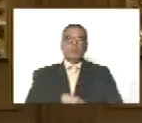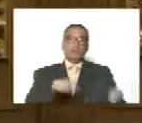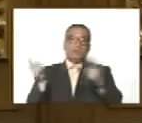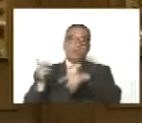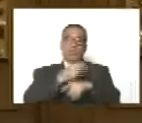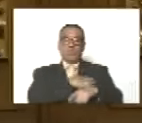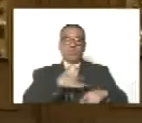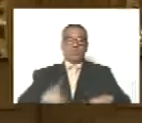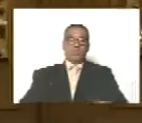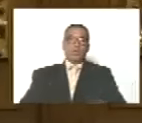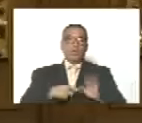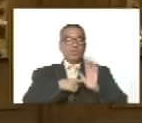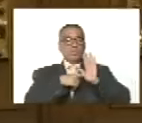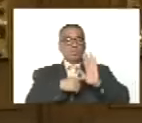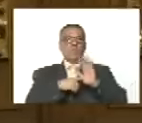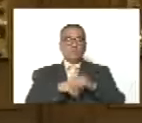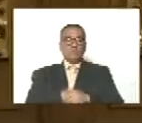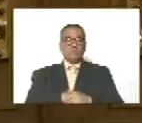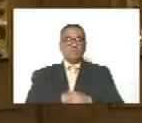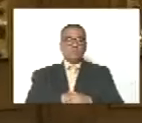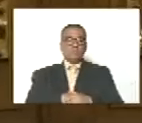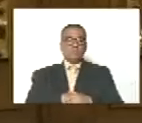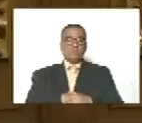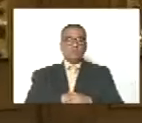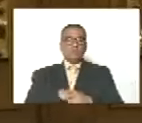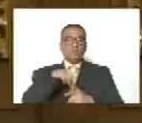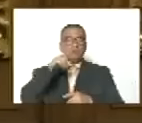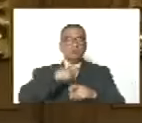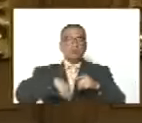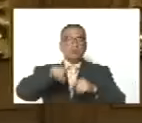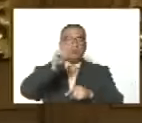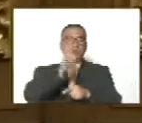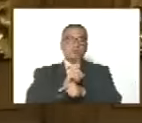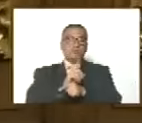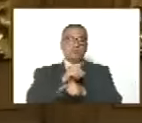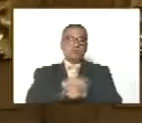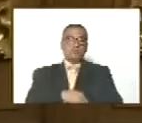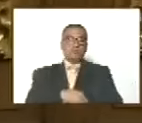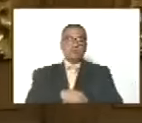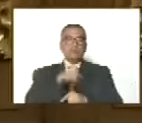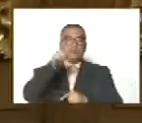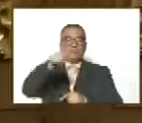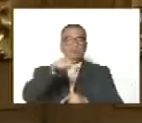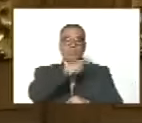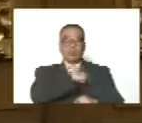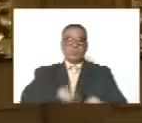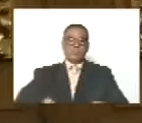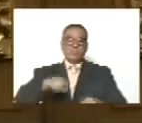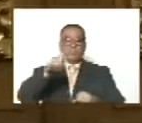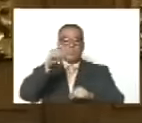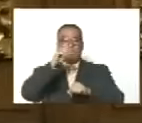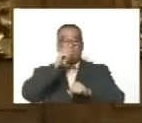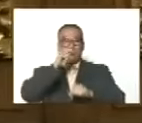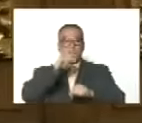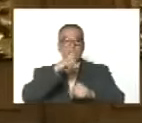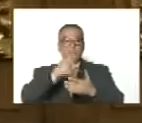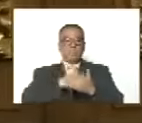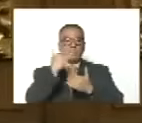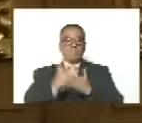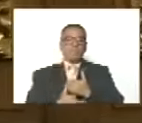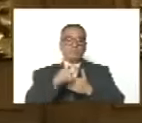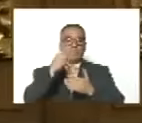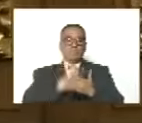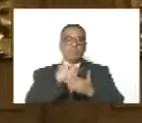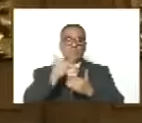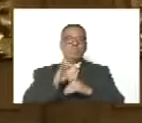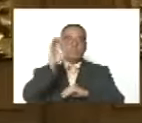China, demostrando que es el único candidato presidencial que tiene un proyecto y un